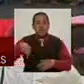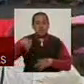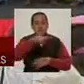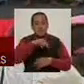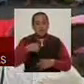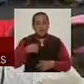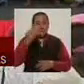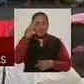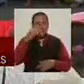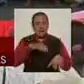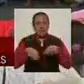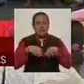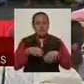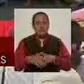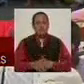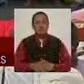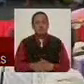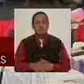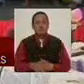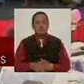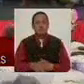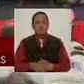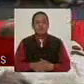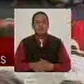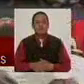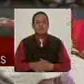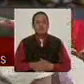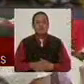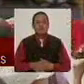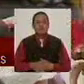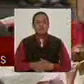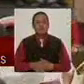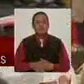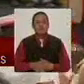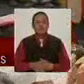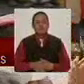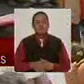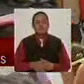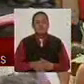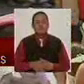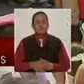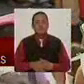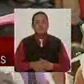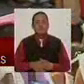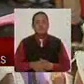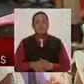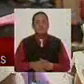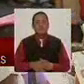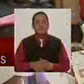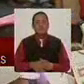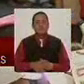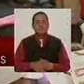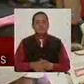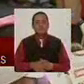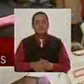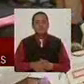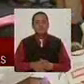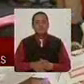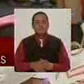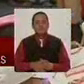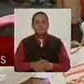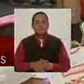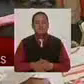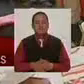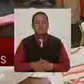hacerlo. Ayo, exacto, amo y de cas, uchi, ampulun que tu tagamsa de cas, pitanta